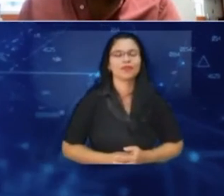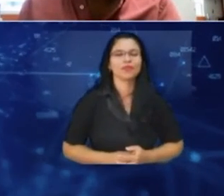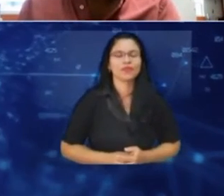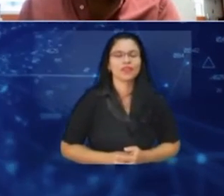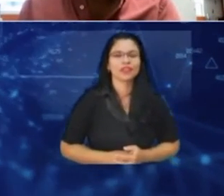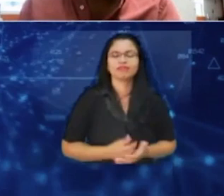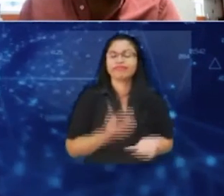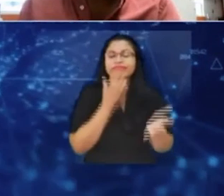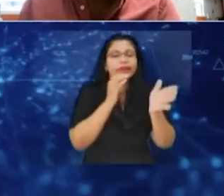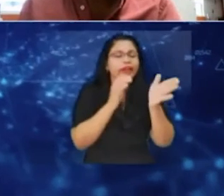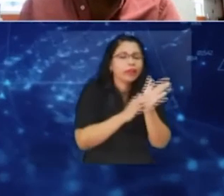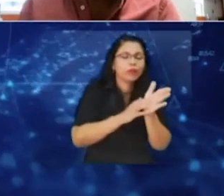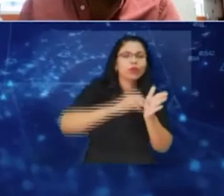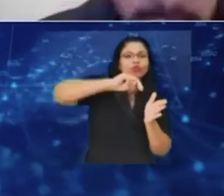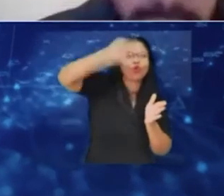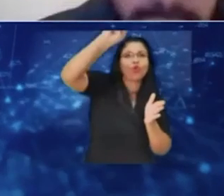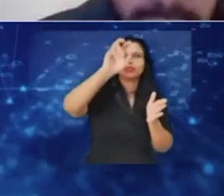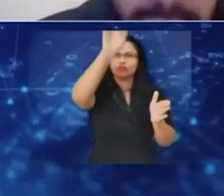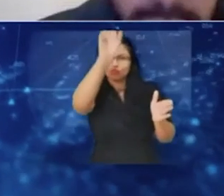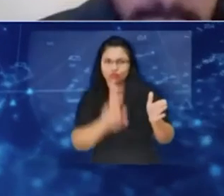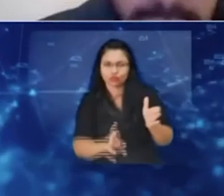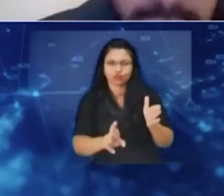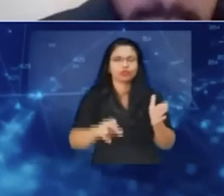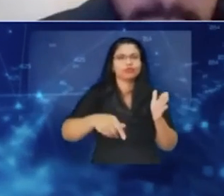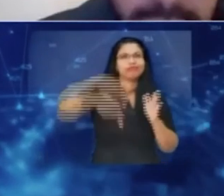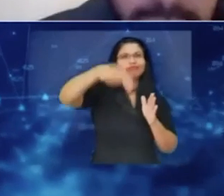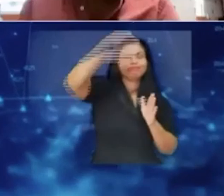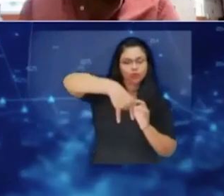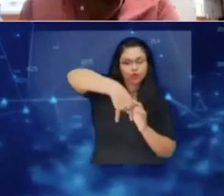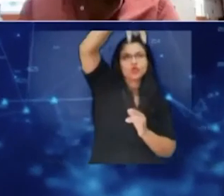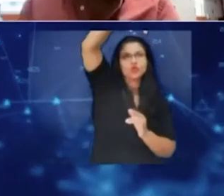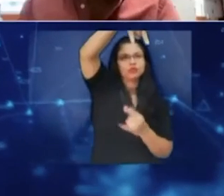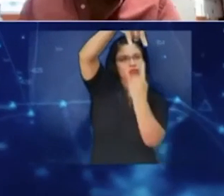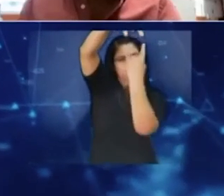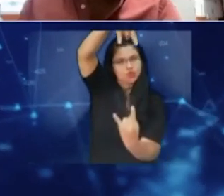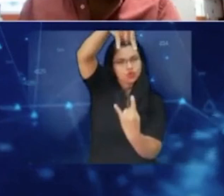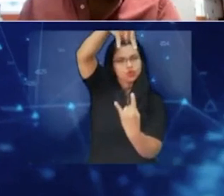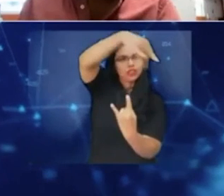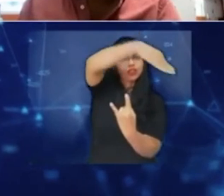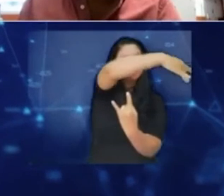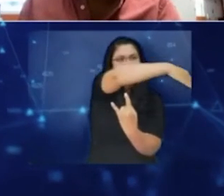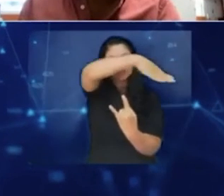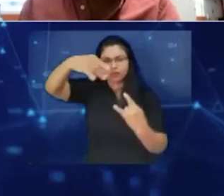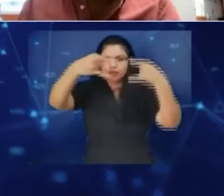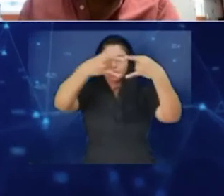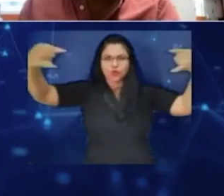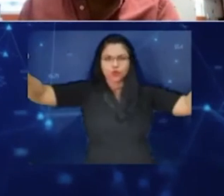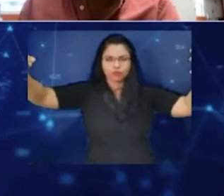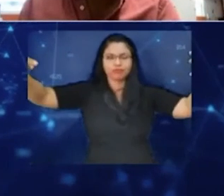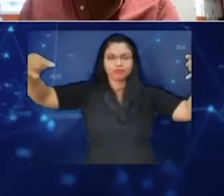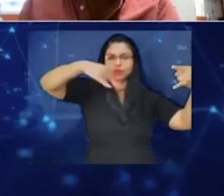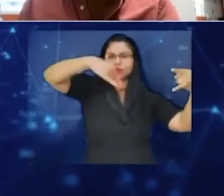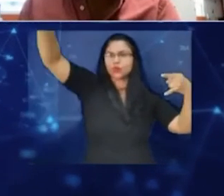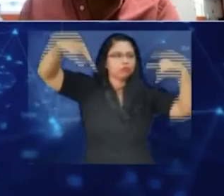las latitudes norte y sur. La segunda etapa va a cubrir las latitudes un poco más hacia el Ecuador, y hasta la tercera etapa cubrimos